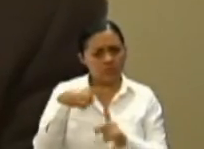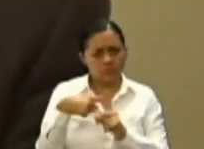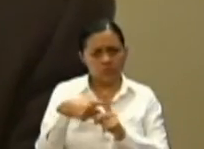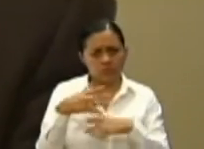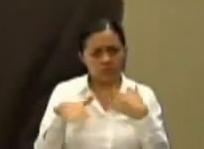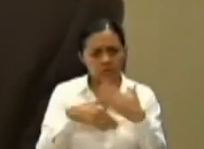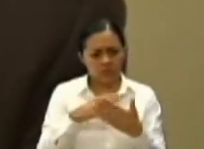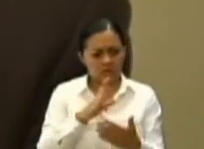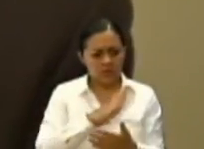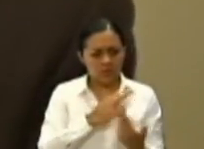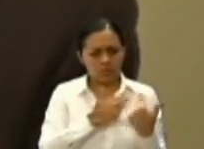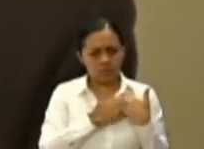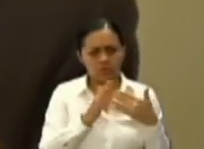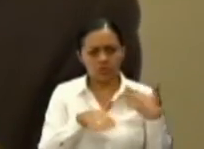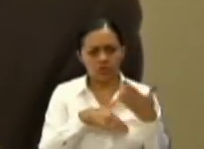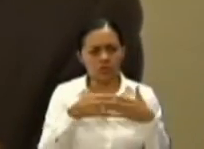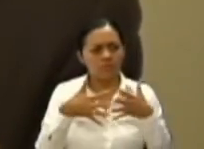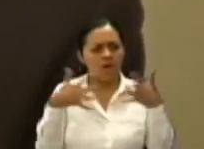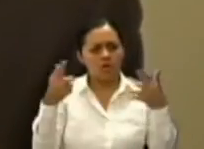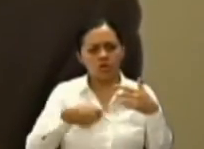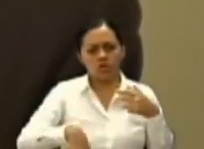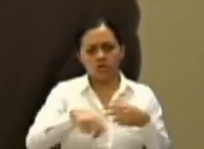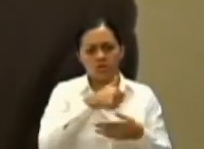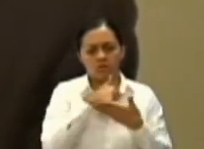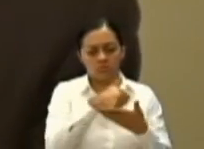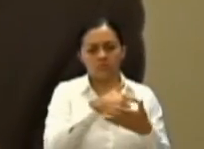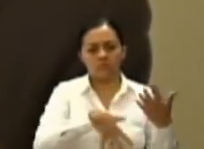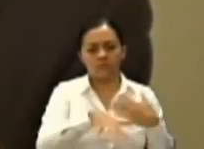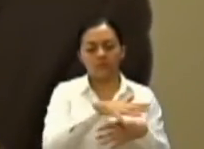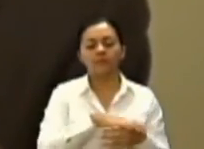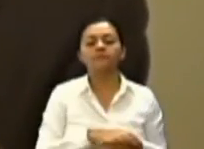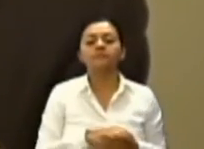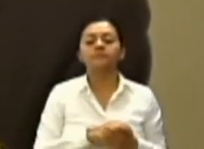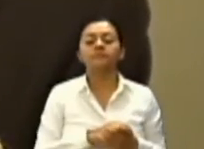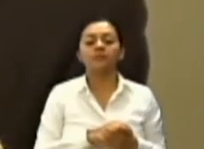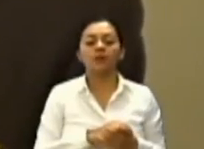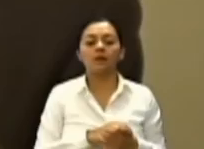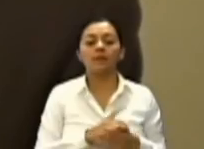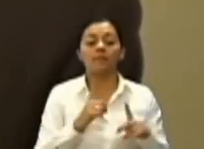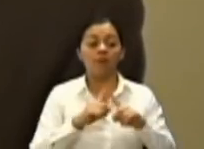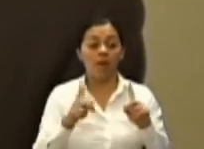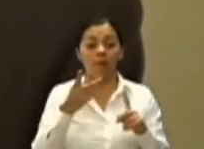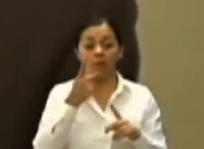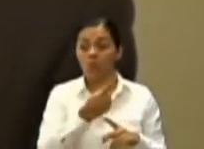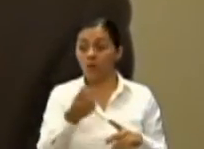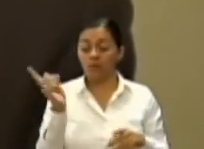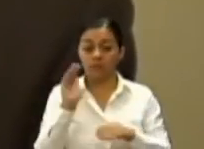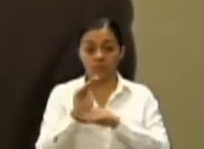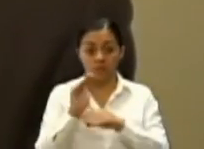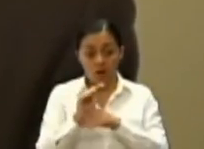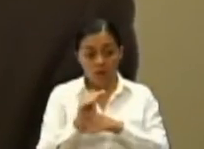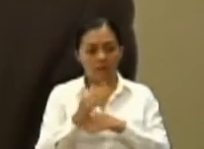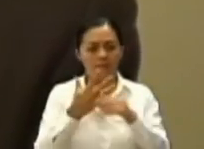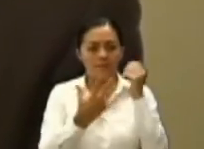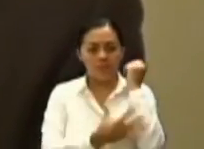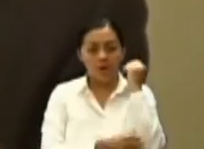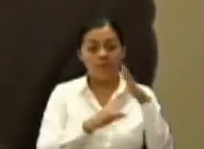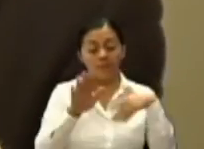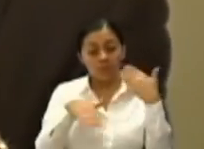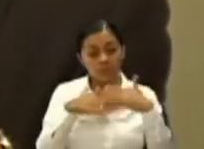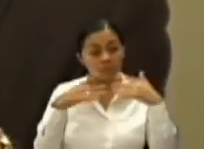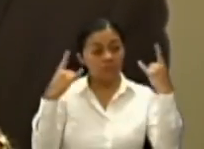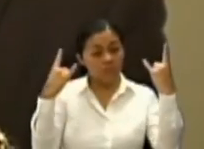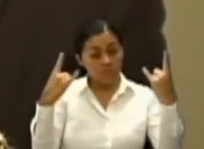técnicas responsables para la inmensa mayoría las grandes mayorías y que cuando el pueblo ecuatoriano clase media pobre incluso el rico